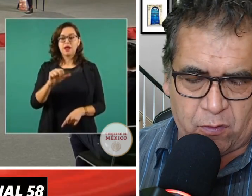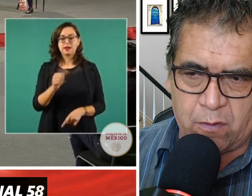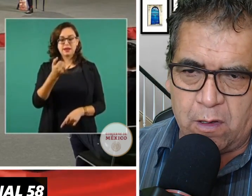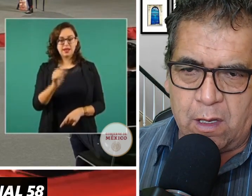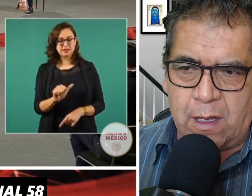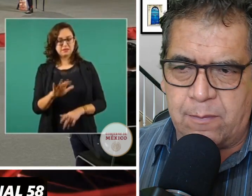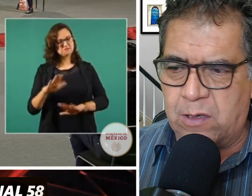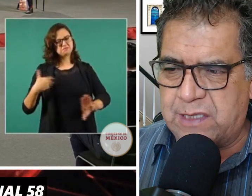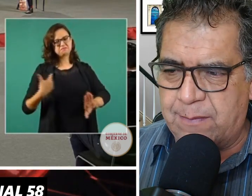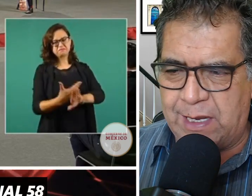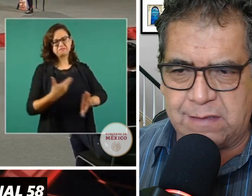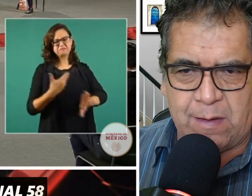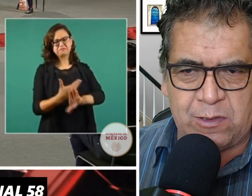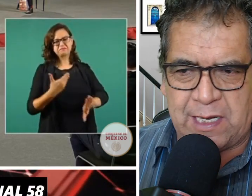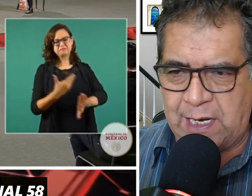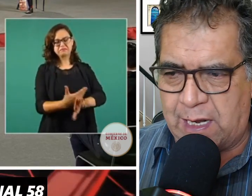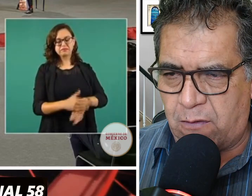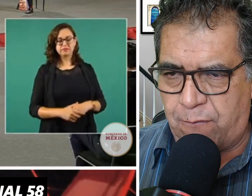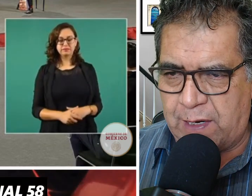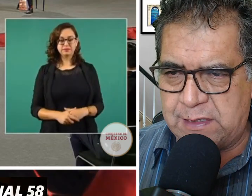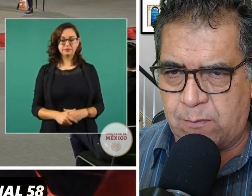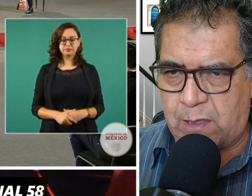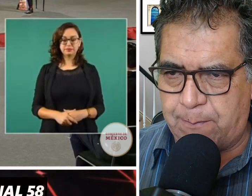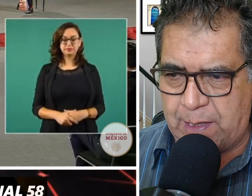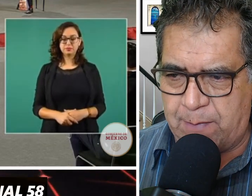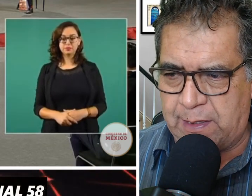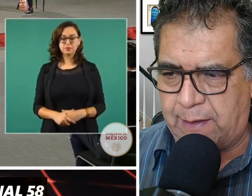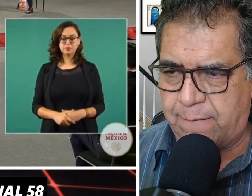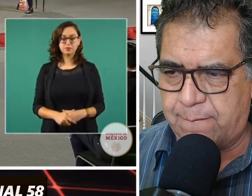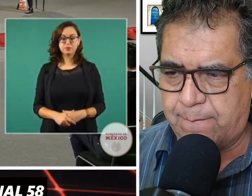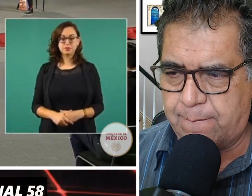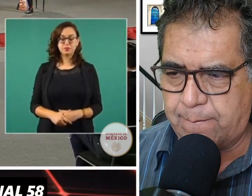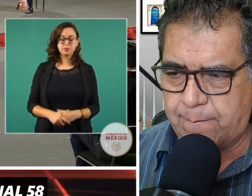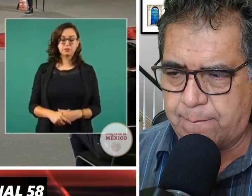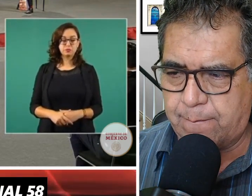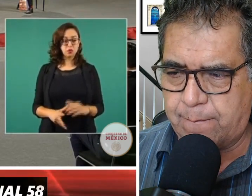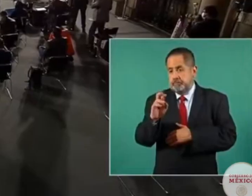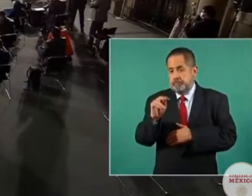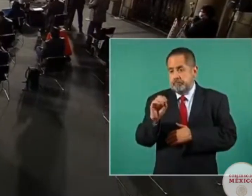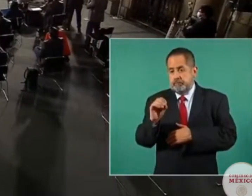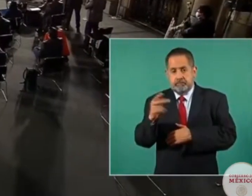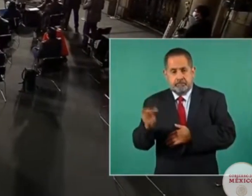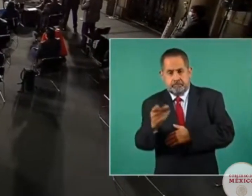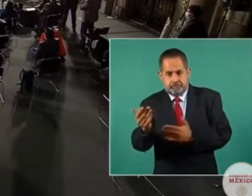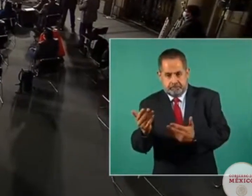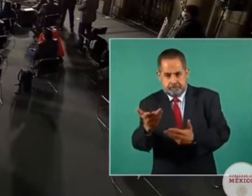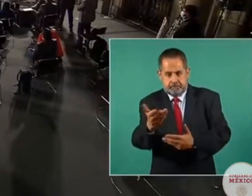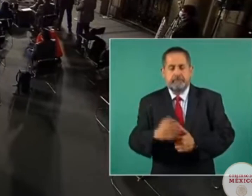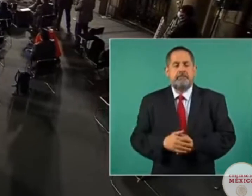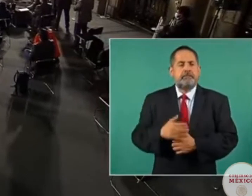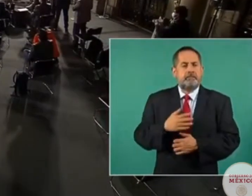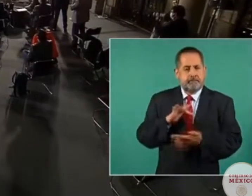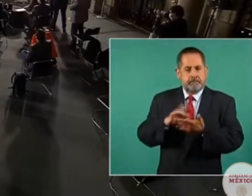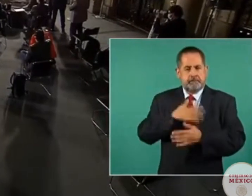ocultado. Amigos y amigas, vamos a ir a la conferencia muy rápidamente. Buenos días, señor presidente. Alberto